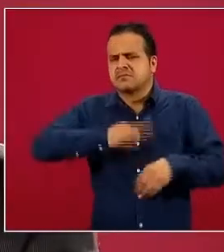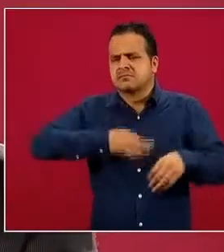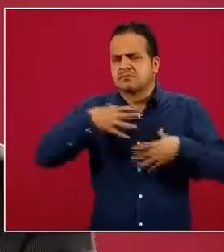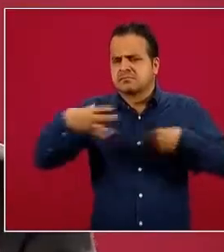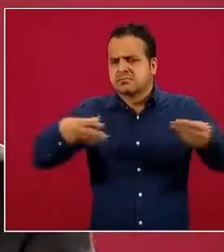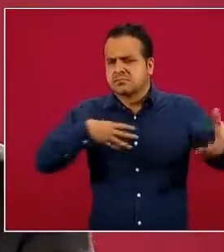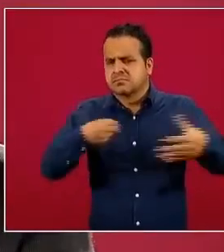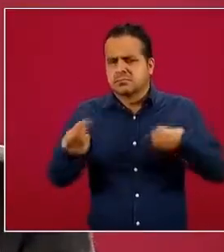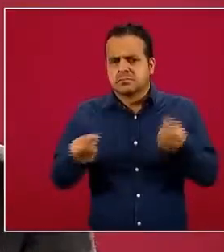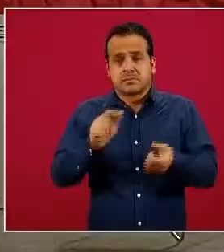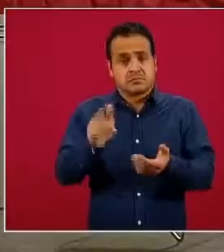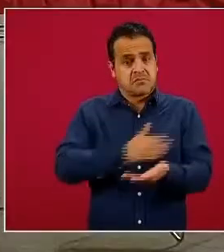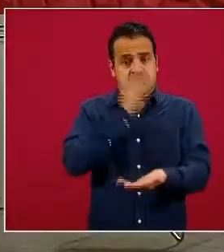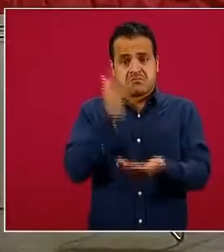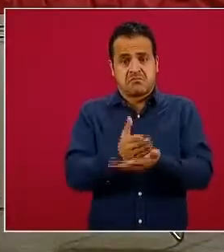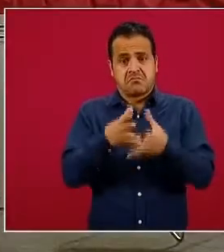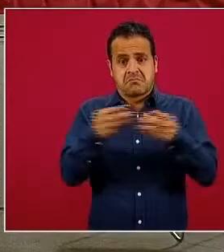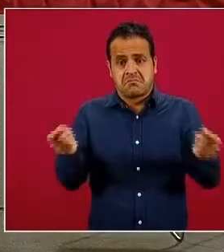de un instante al otro.